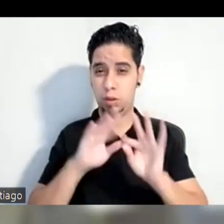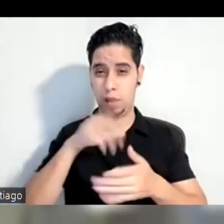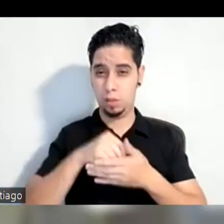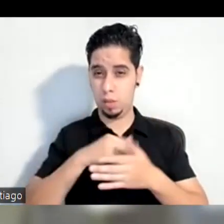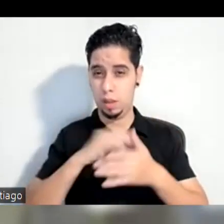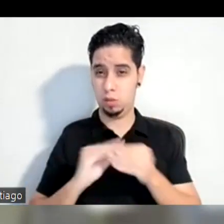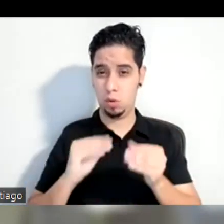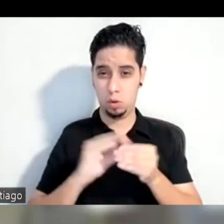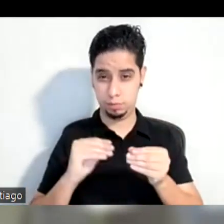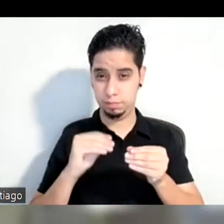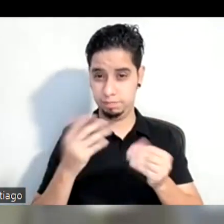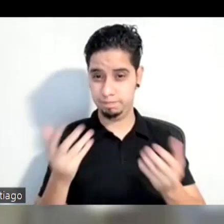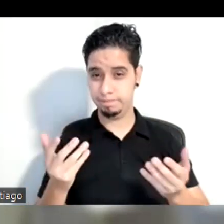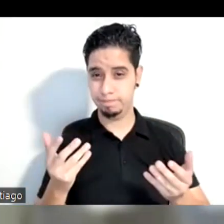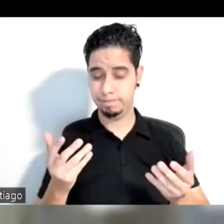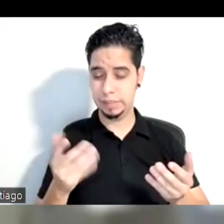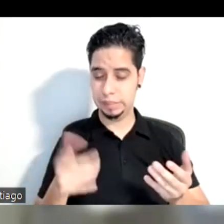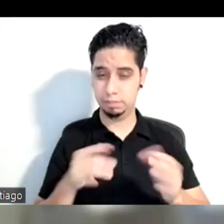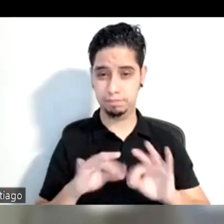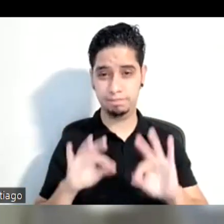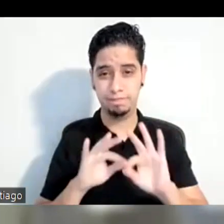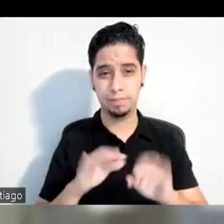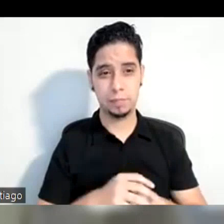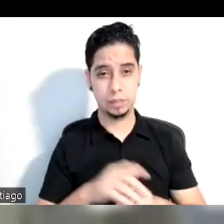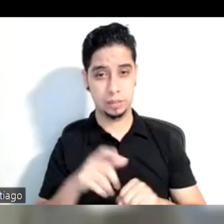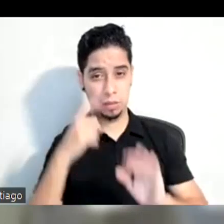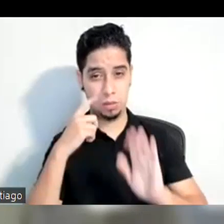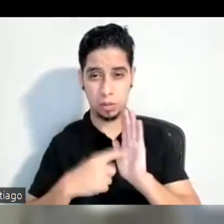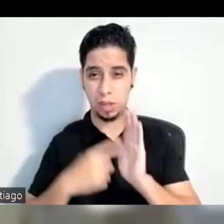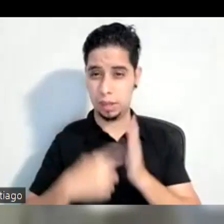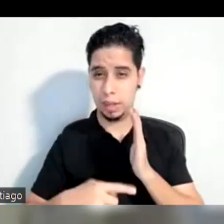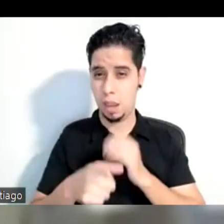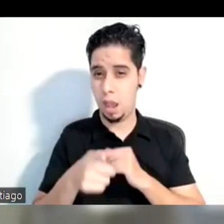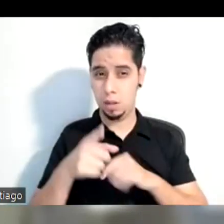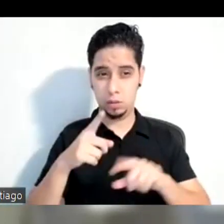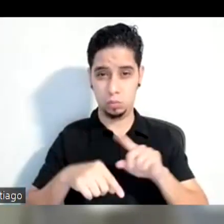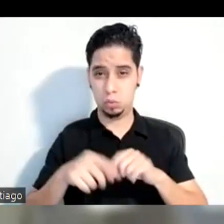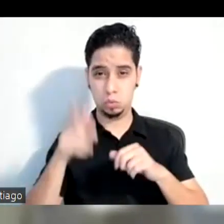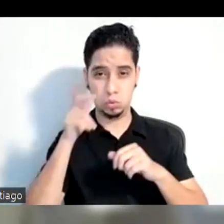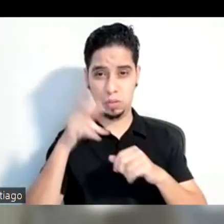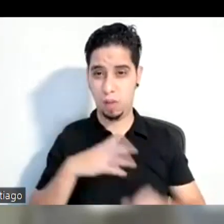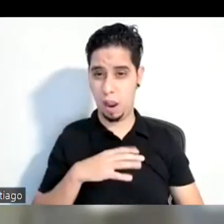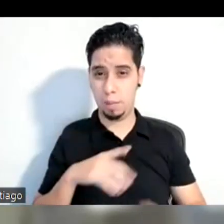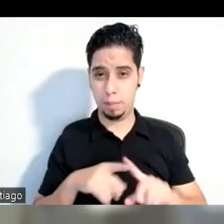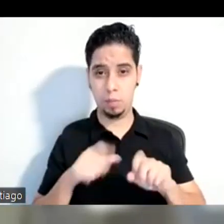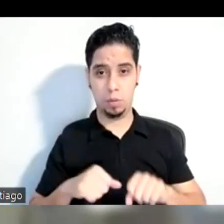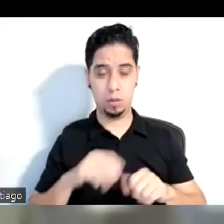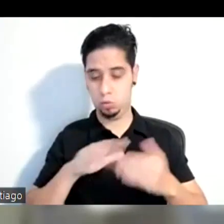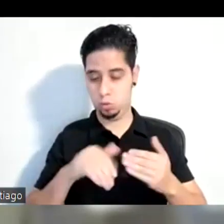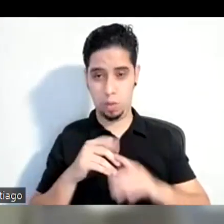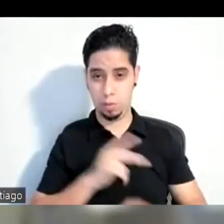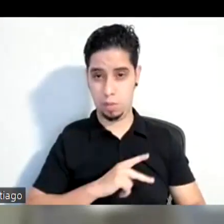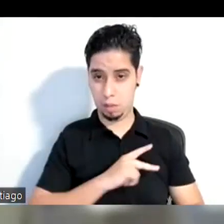que protagónico se ve dentro de la, ajá, serie. No, y que, o sea, se ve que, ok, tú no puedes escuchar, fine, pero puedes hacer el resto de las cosas, de lo más